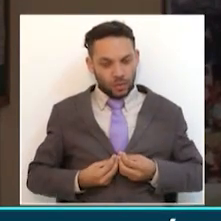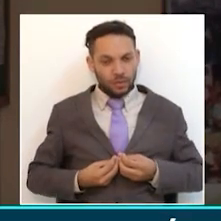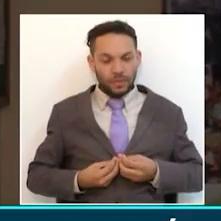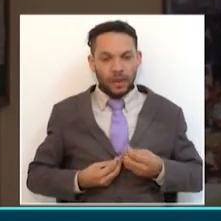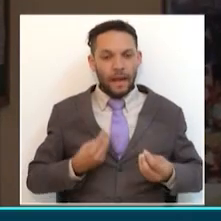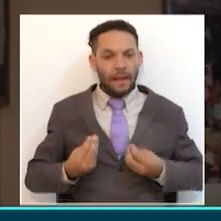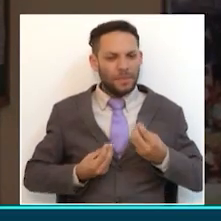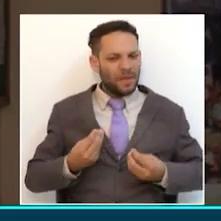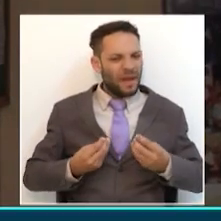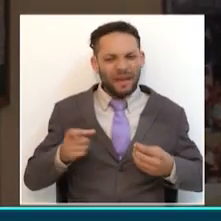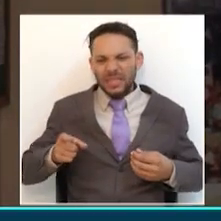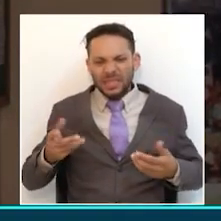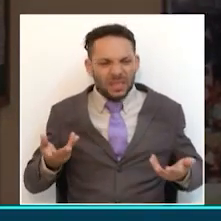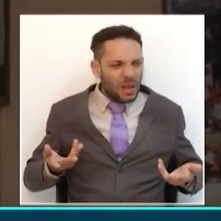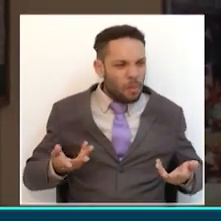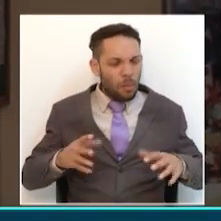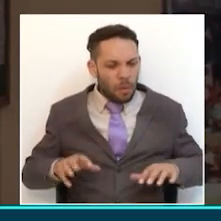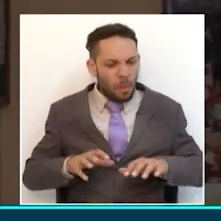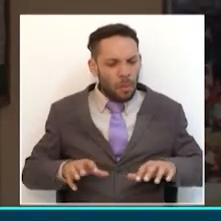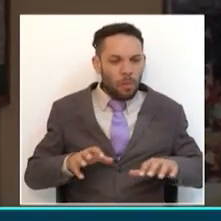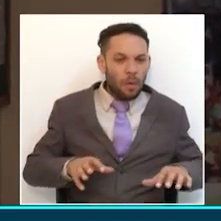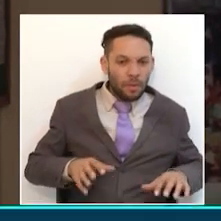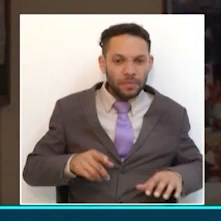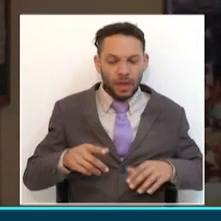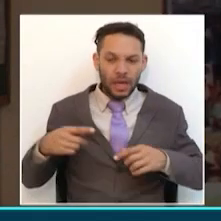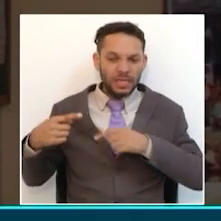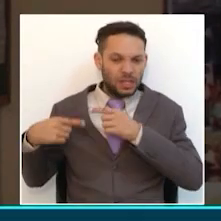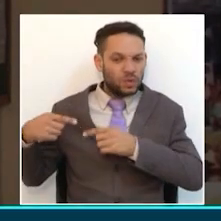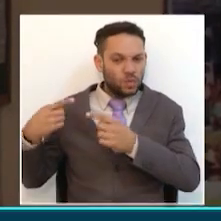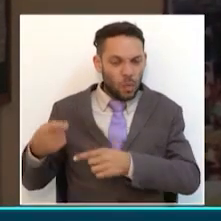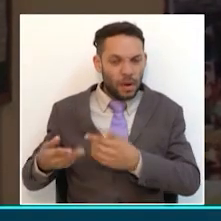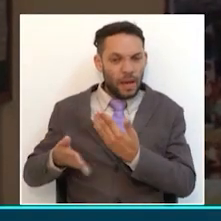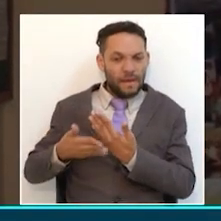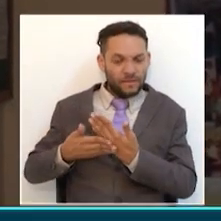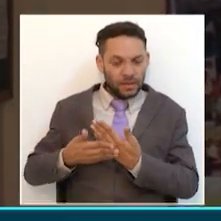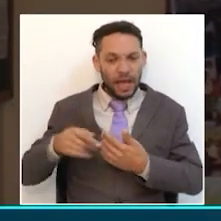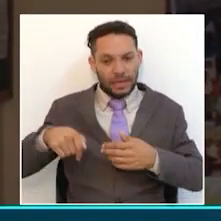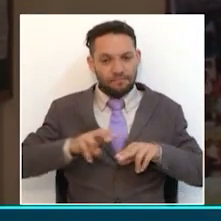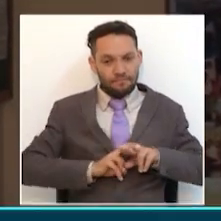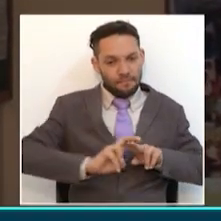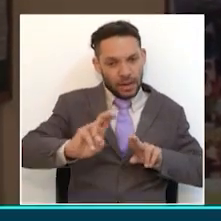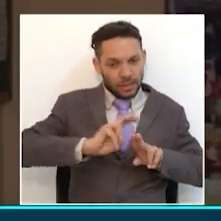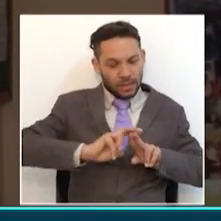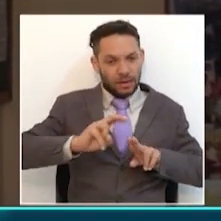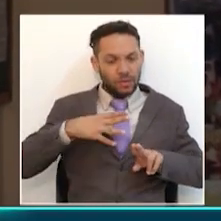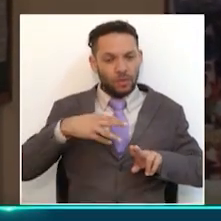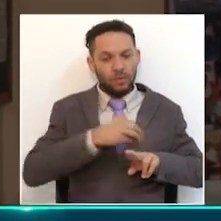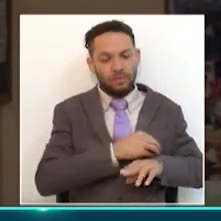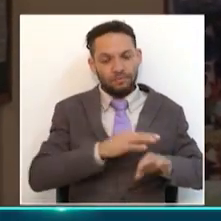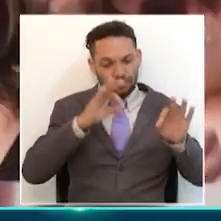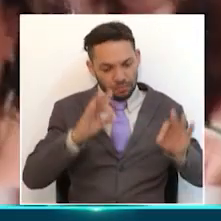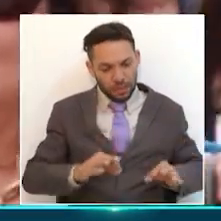no había sido necesario, puesto que la historia nos ha dado la razón de que aquí en Manizales hemos sido unas